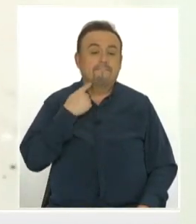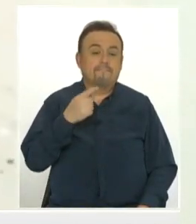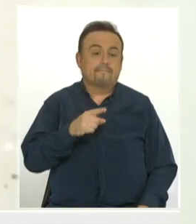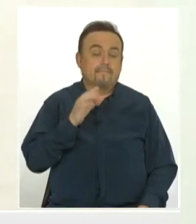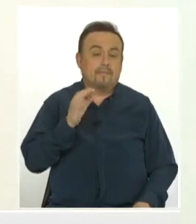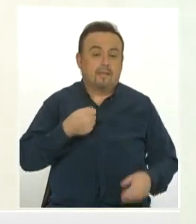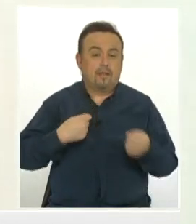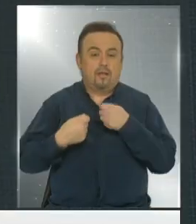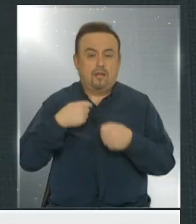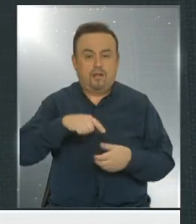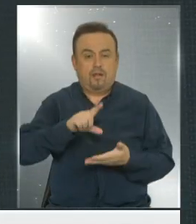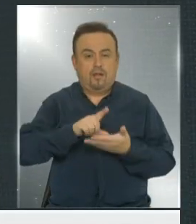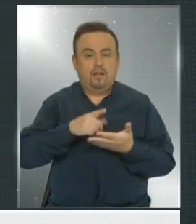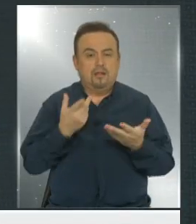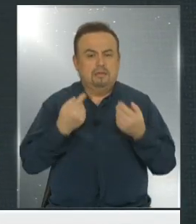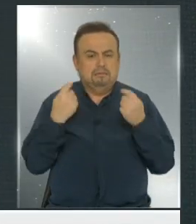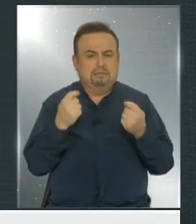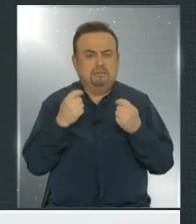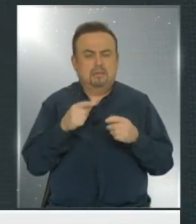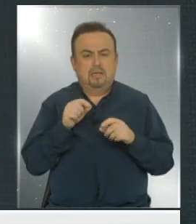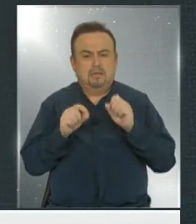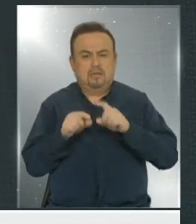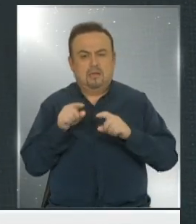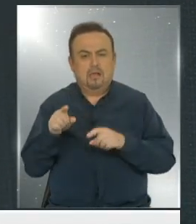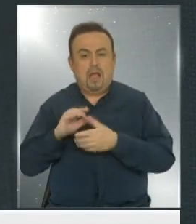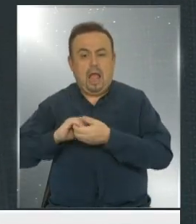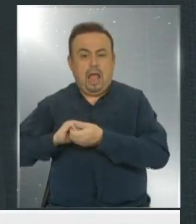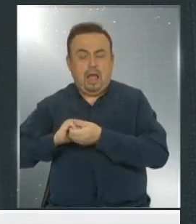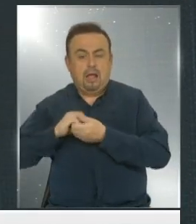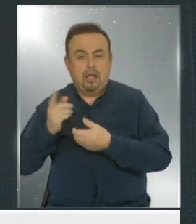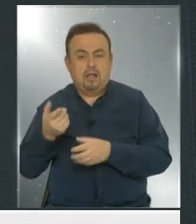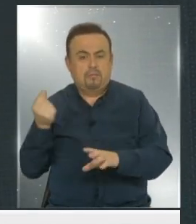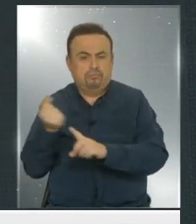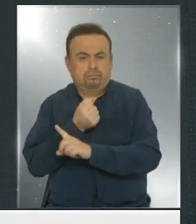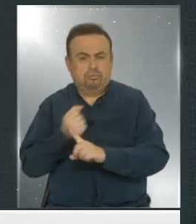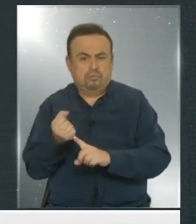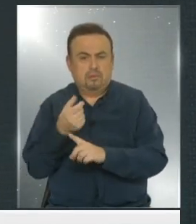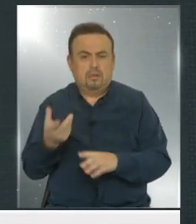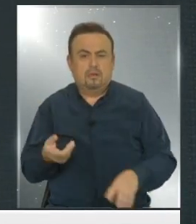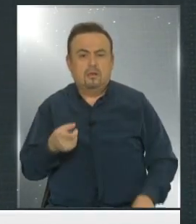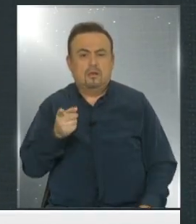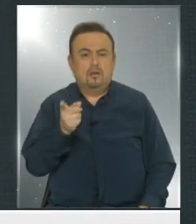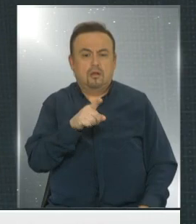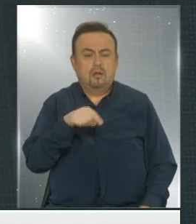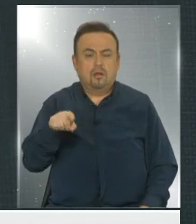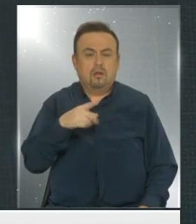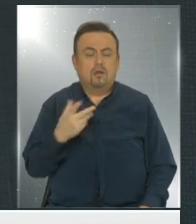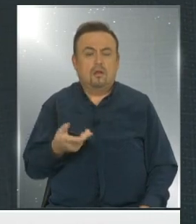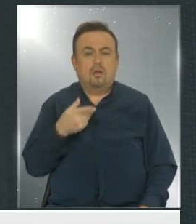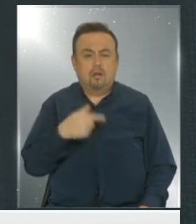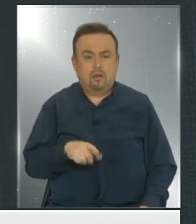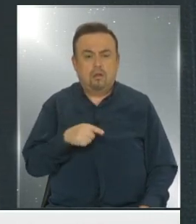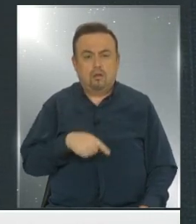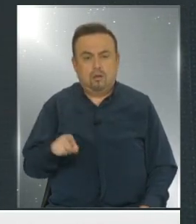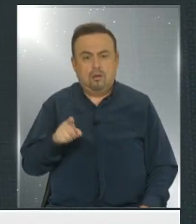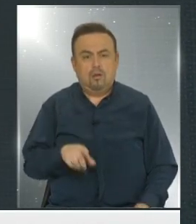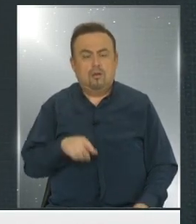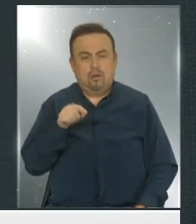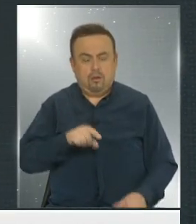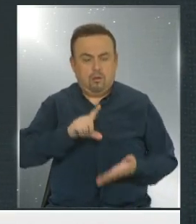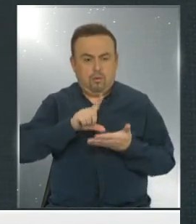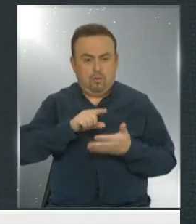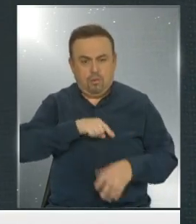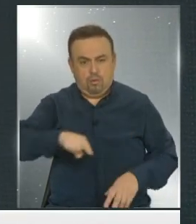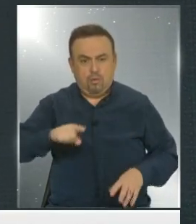una comerciante local que intentó defenderse de un amigo que estaba siendo golpeado por los agentes que fueron requeridos en la zona